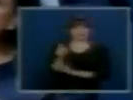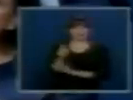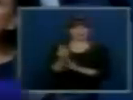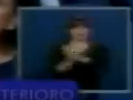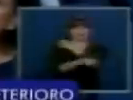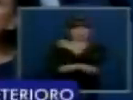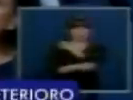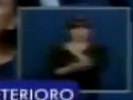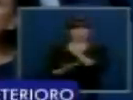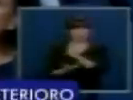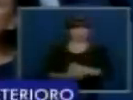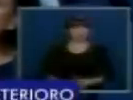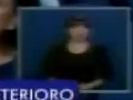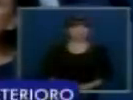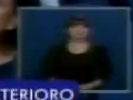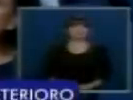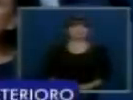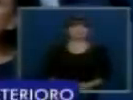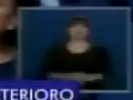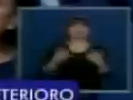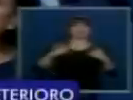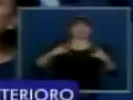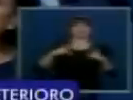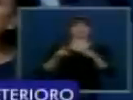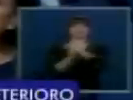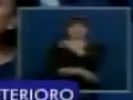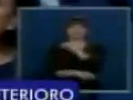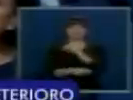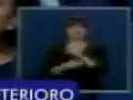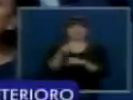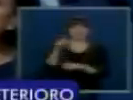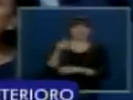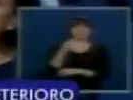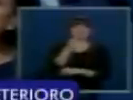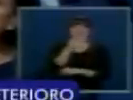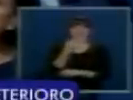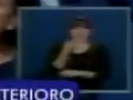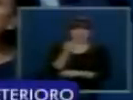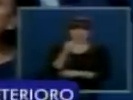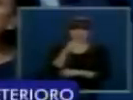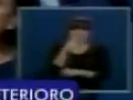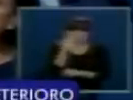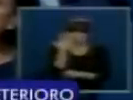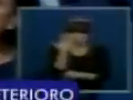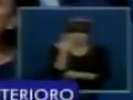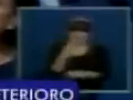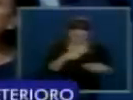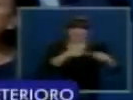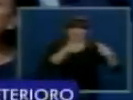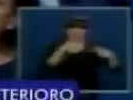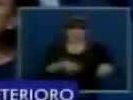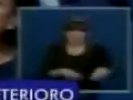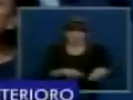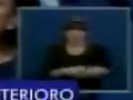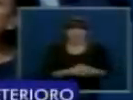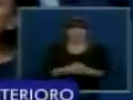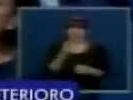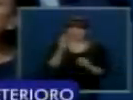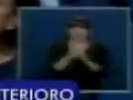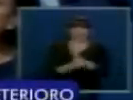condenadas. La impunidad premia a los cínicos, a los sinvergüenzas, a los irresponsables y a los